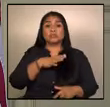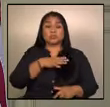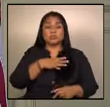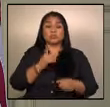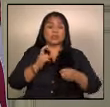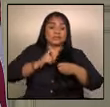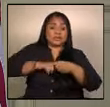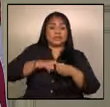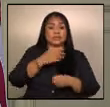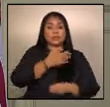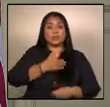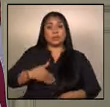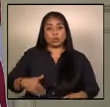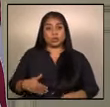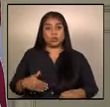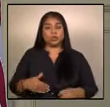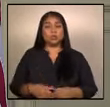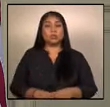del gobierno